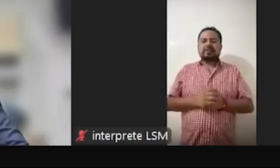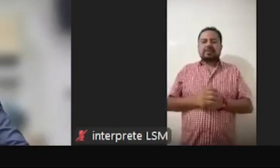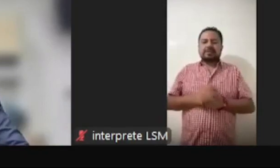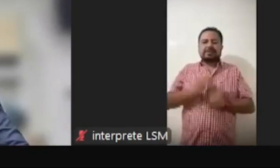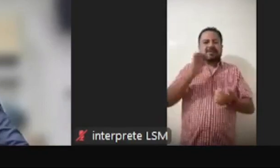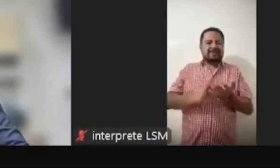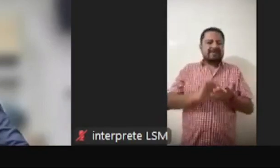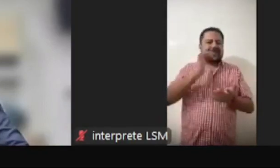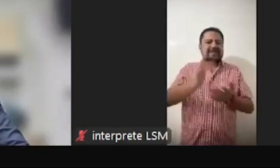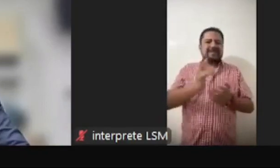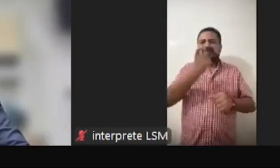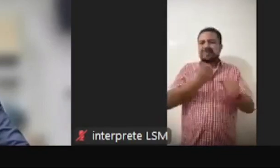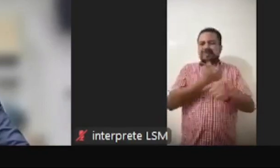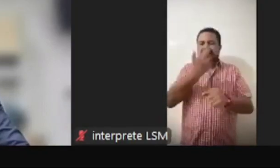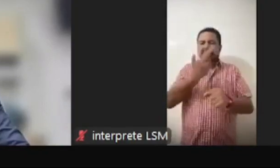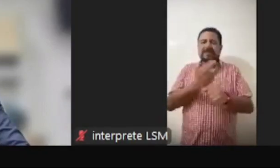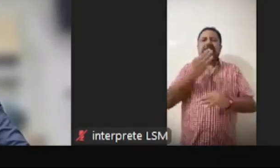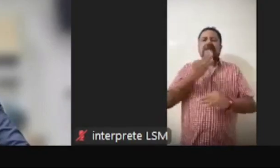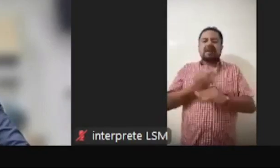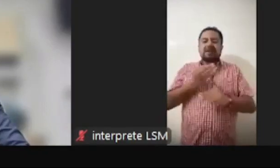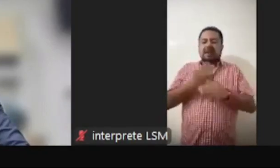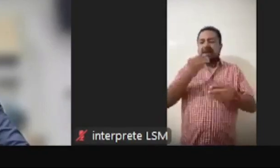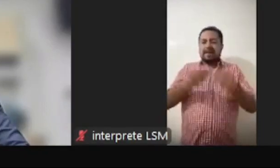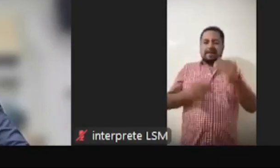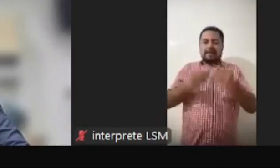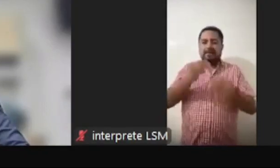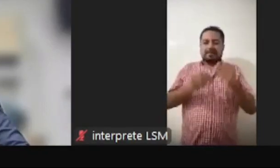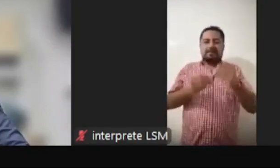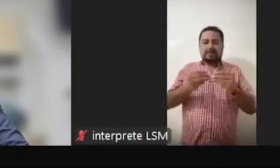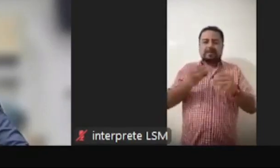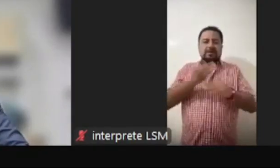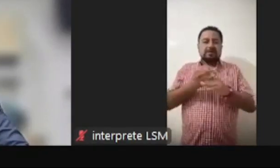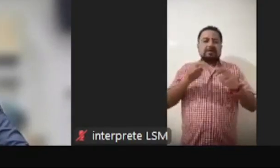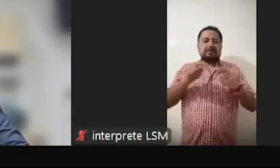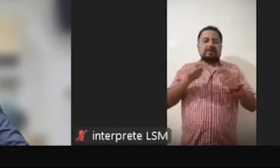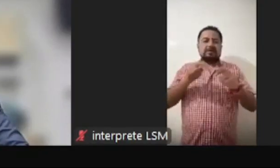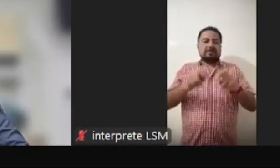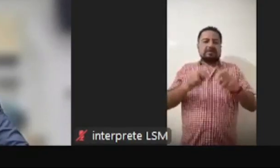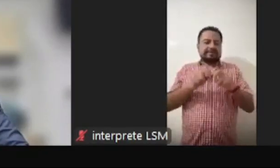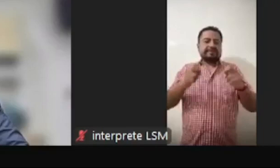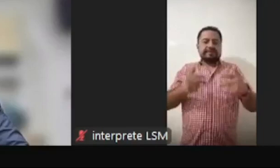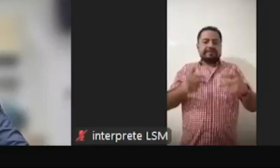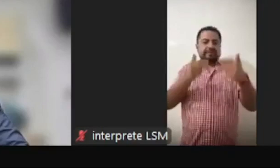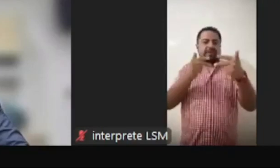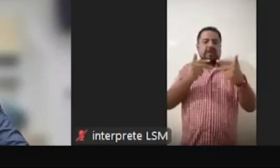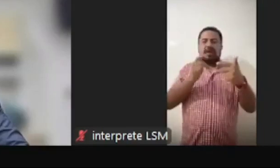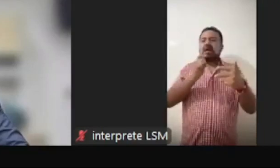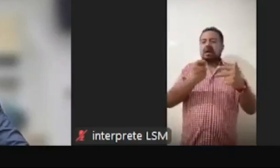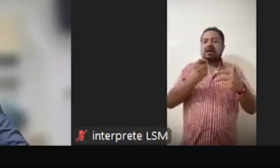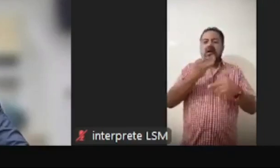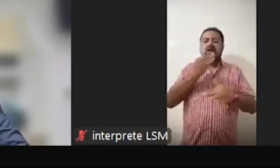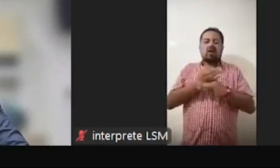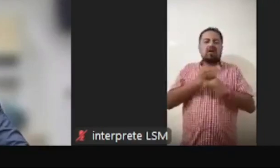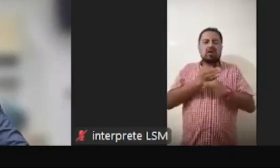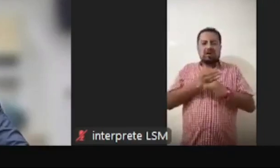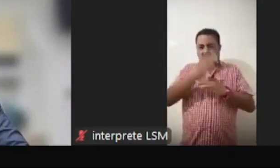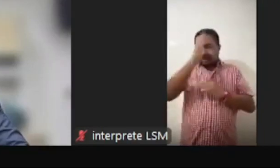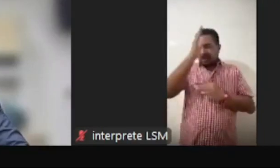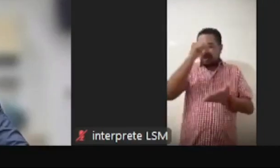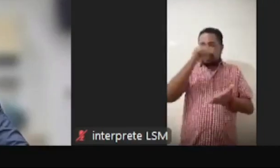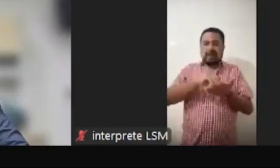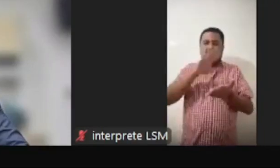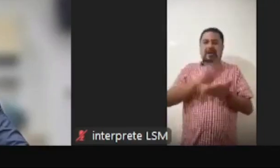Gracias, secretario. Magistradas, magistrada, en la sesión que nos ocupa las cuentas, los puntos de acuerdo, así como